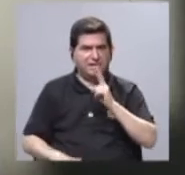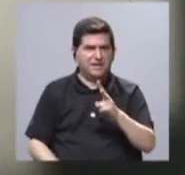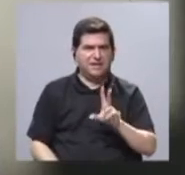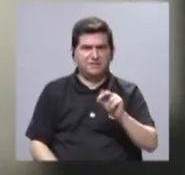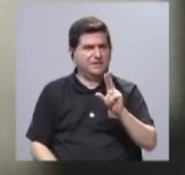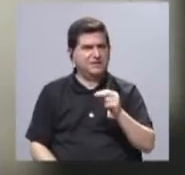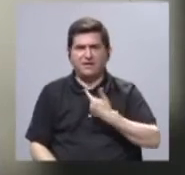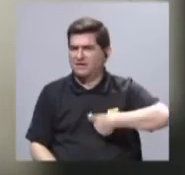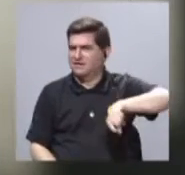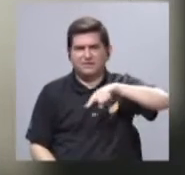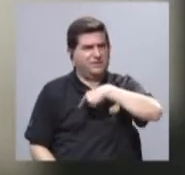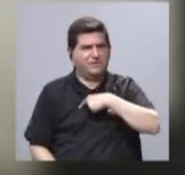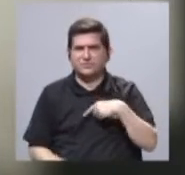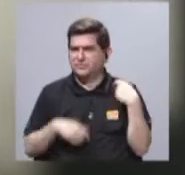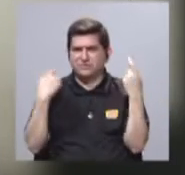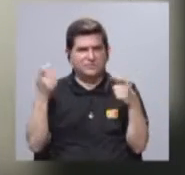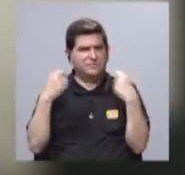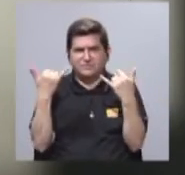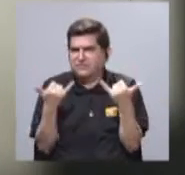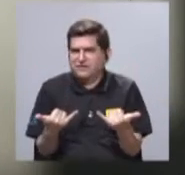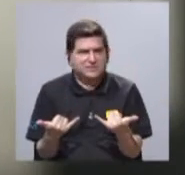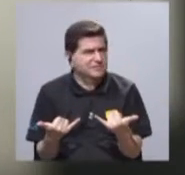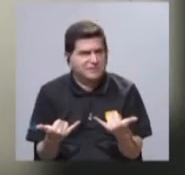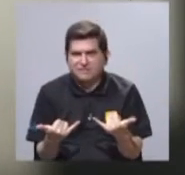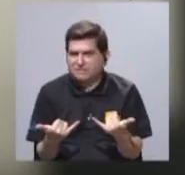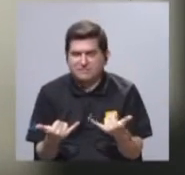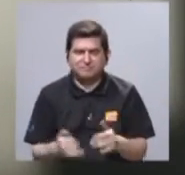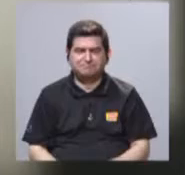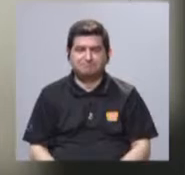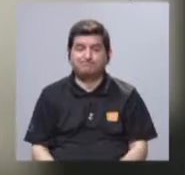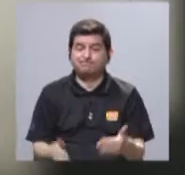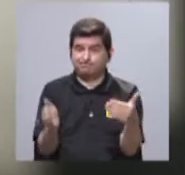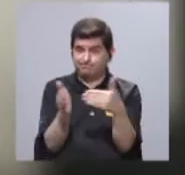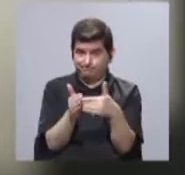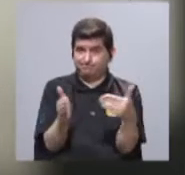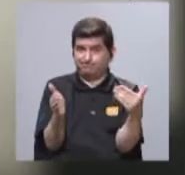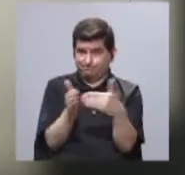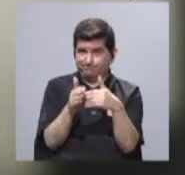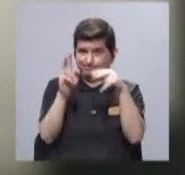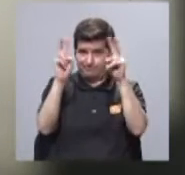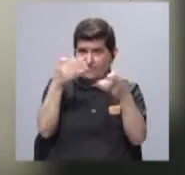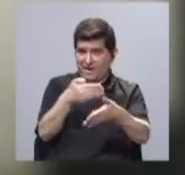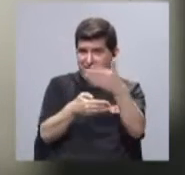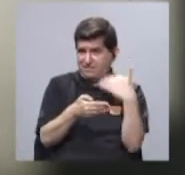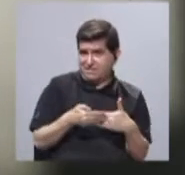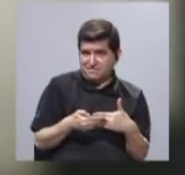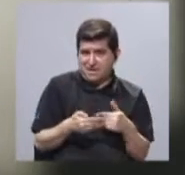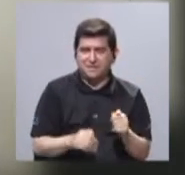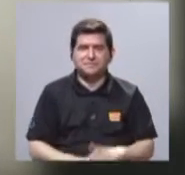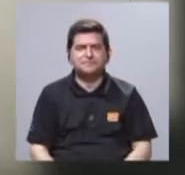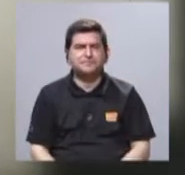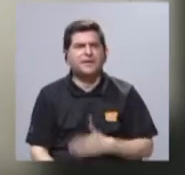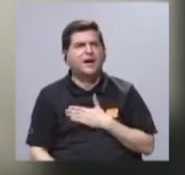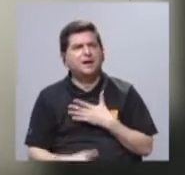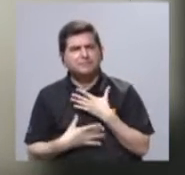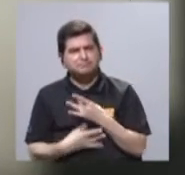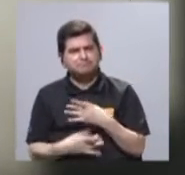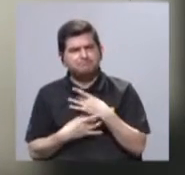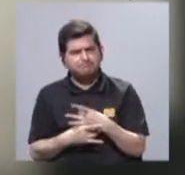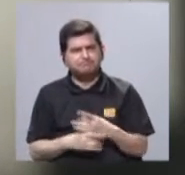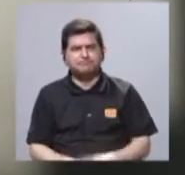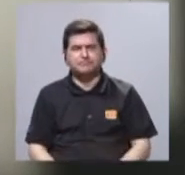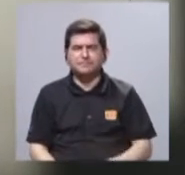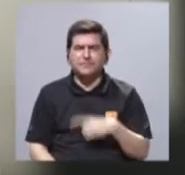verdad es que no estamos para muchas fiestas pero bueno volviendo al tema de antes la verdad es que me interesó mucho